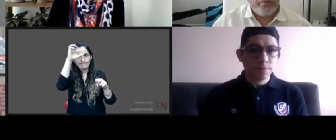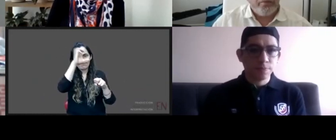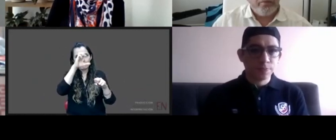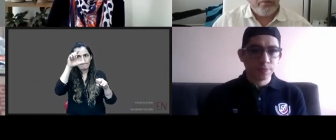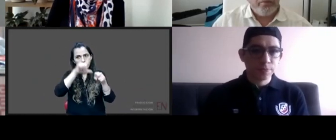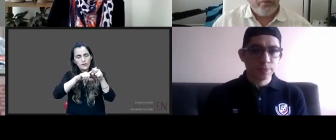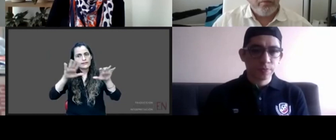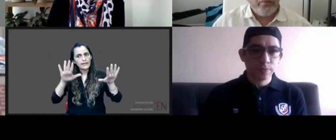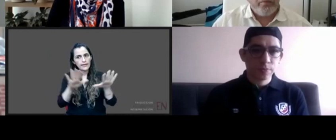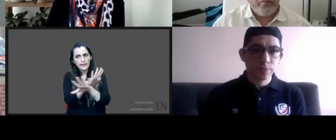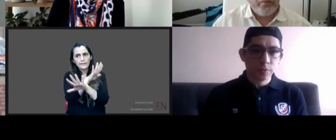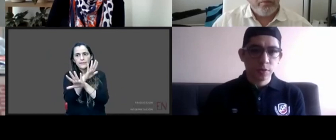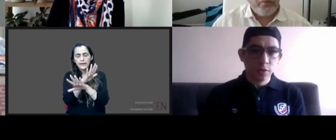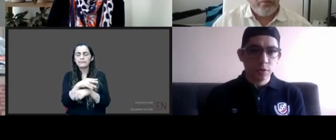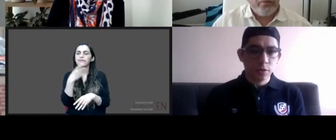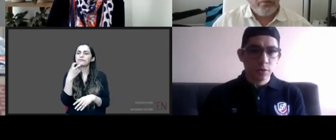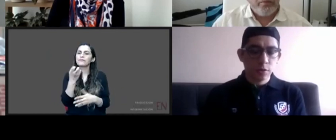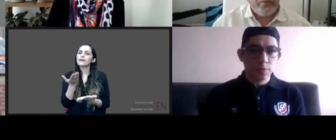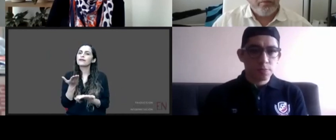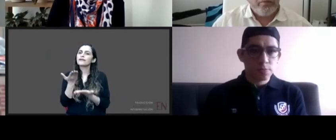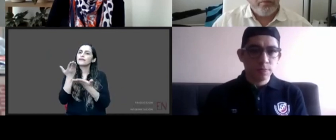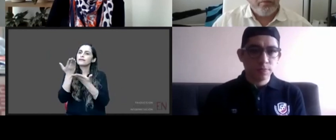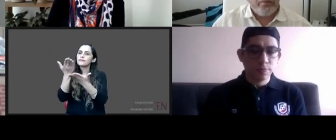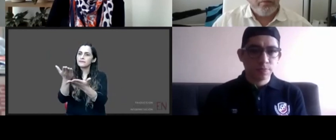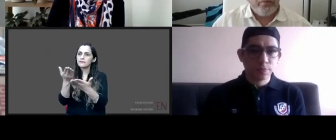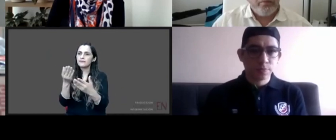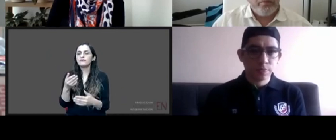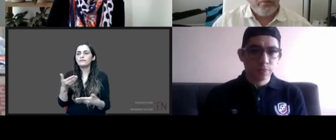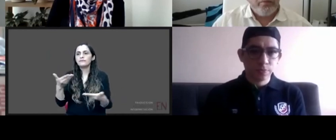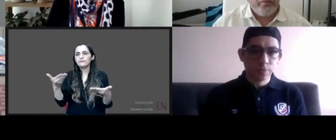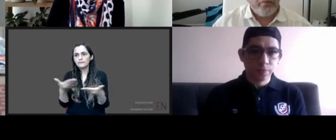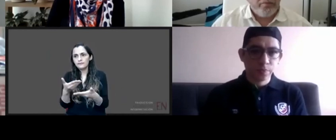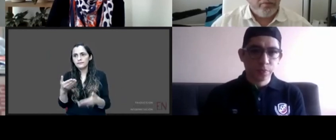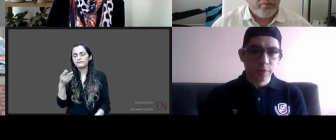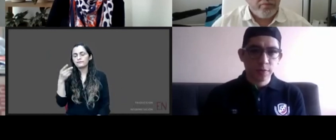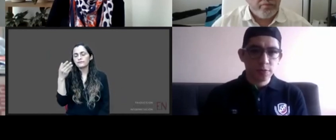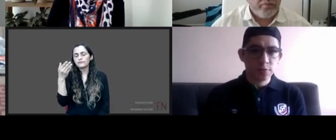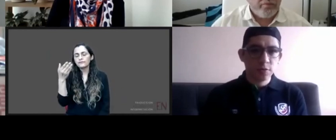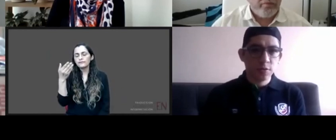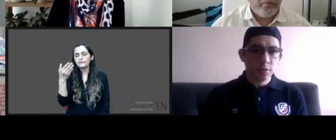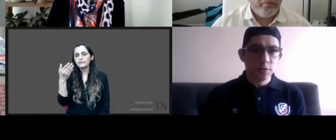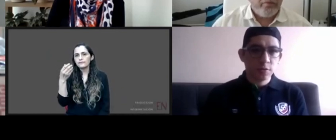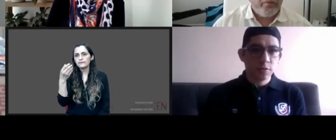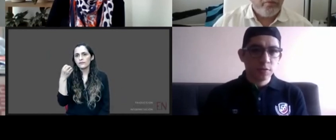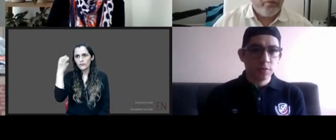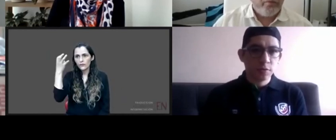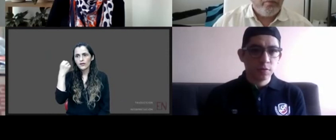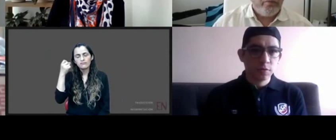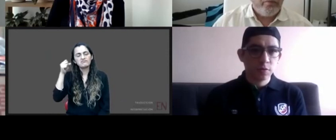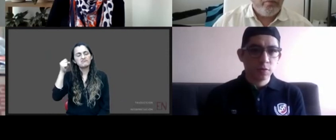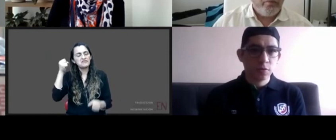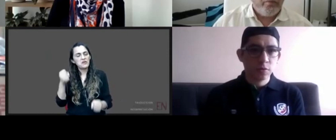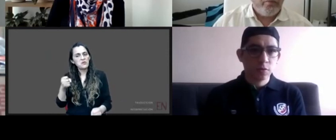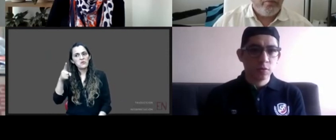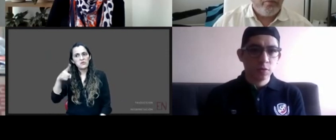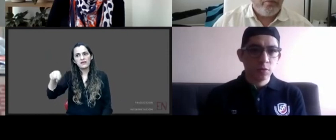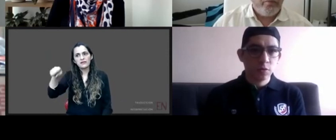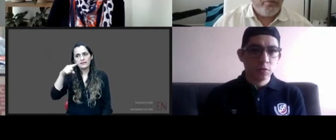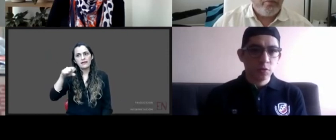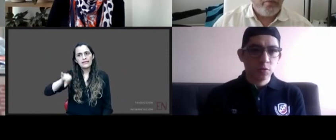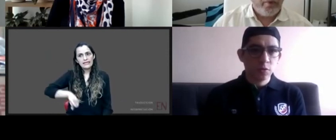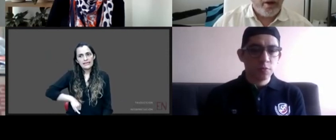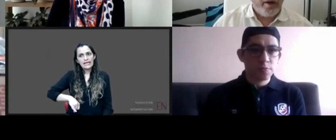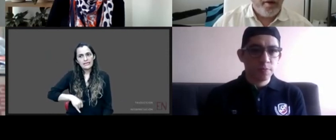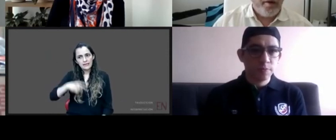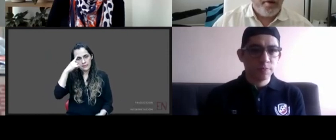a presentar a nuestra siguiente ponente, que también tendrá muchas cosas interesantes que compartirnos. Ella